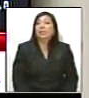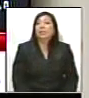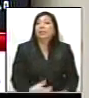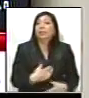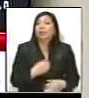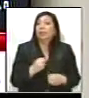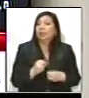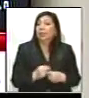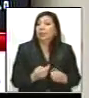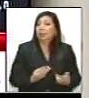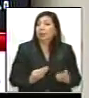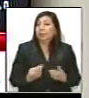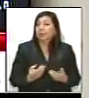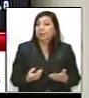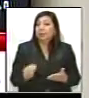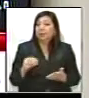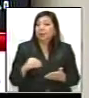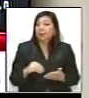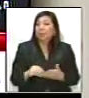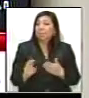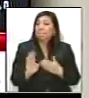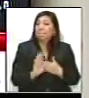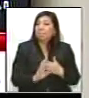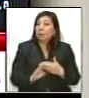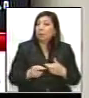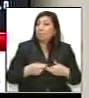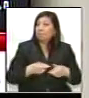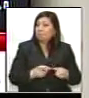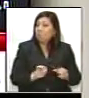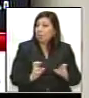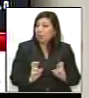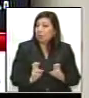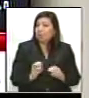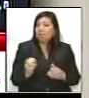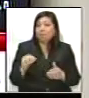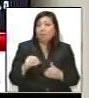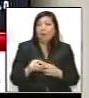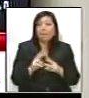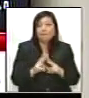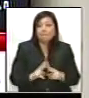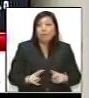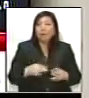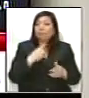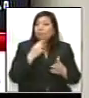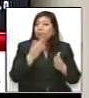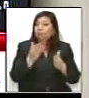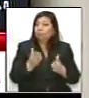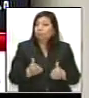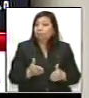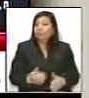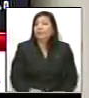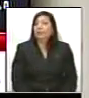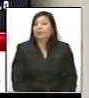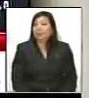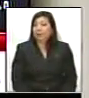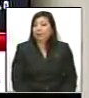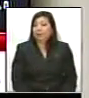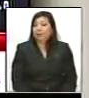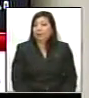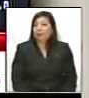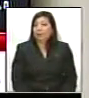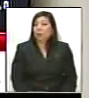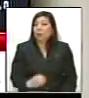el registro investigación protección y promoción y además puesta en valor del cementerio paleontológico y